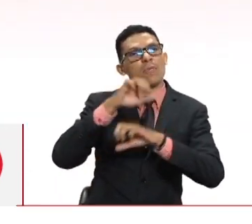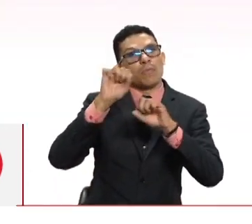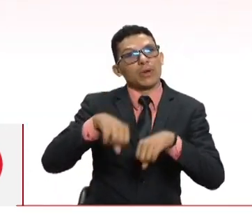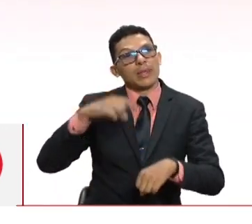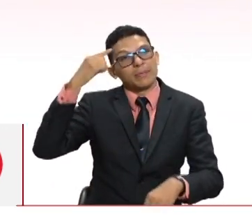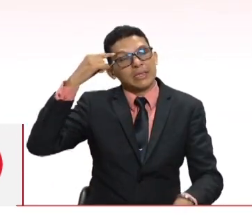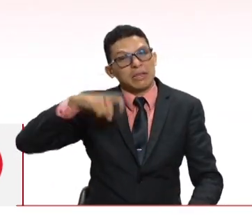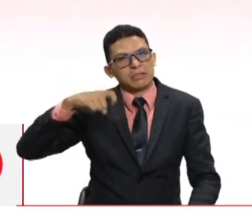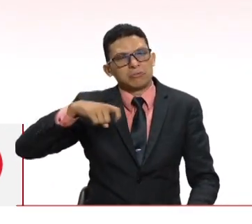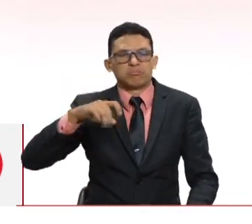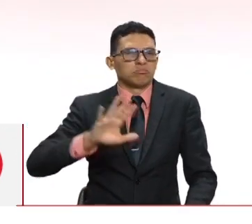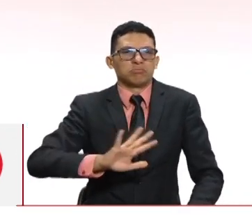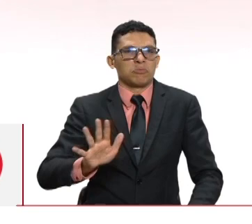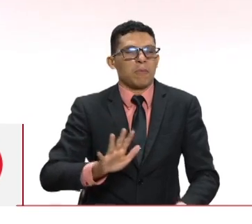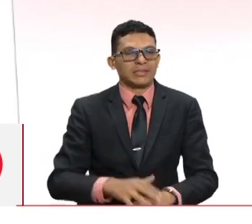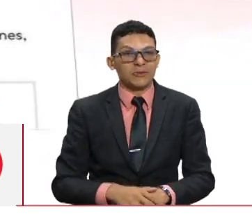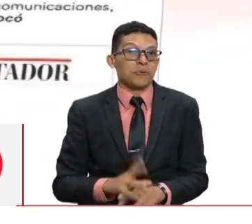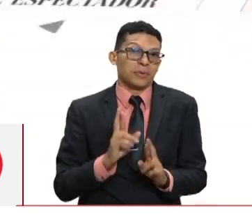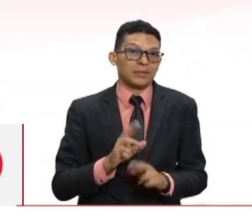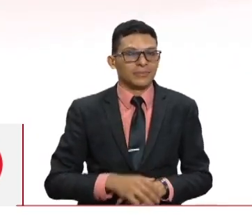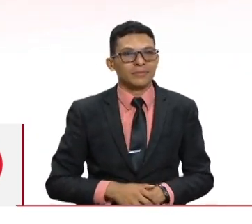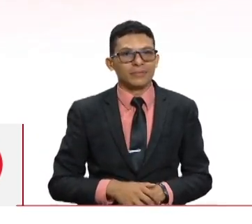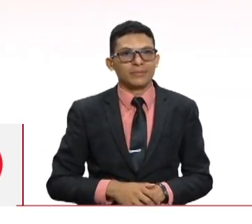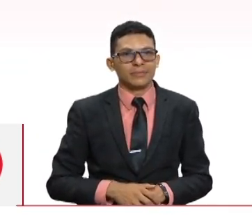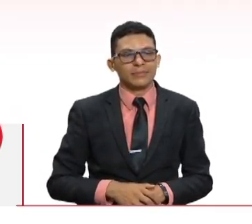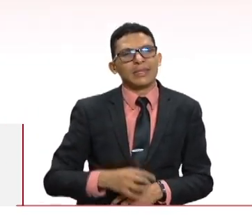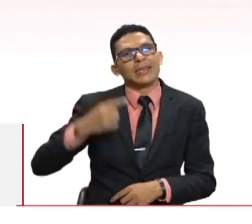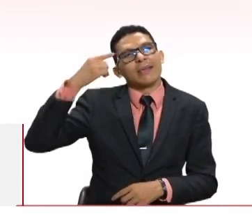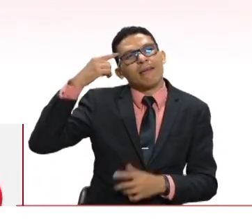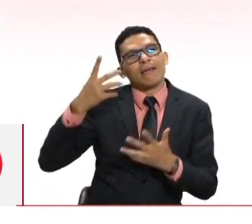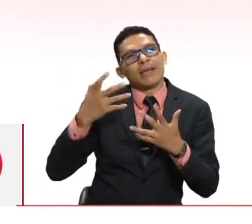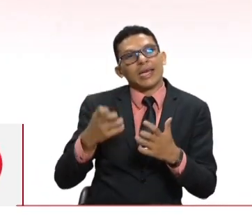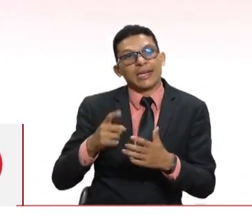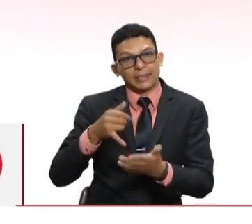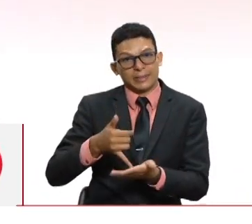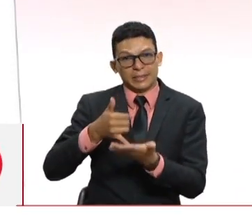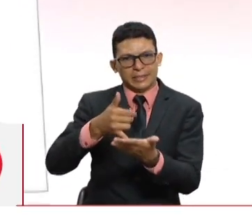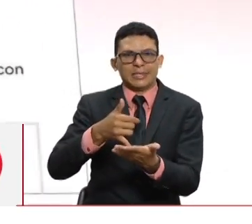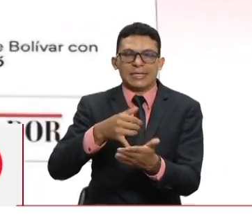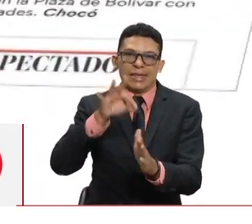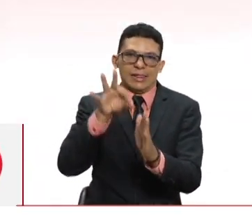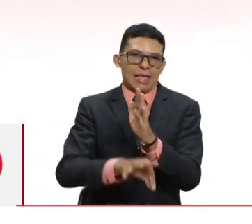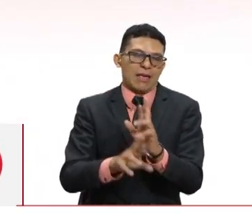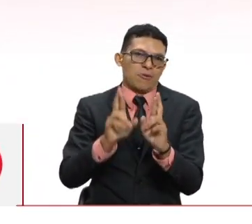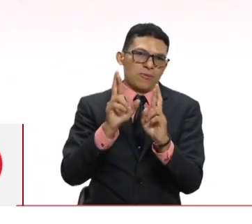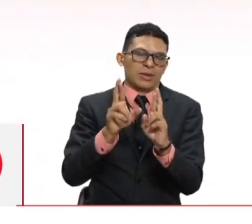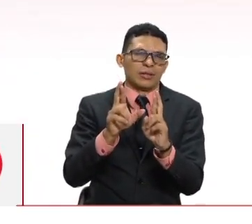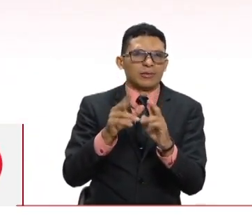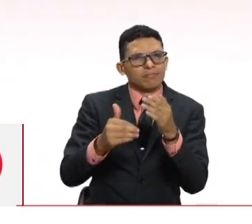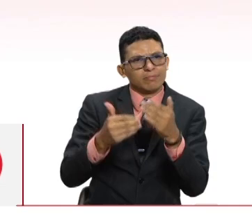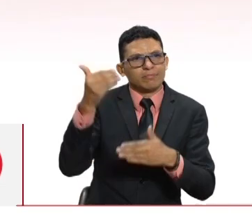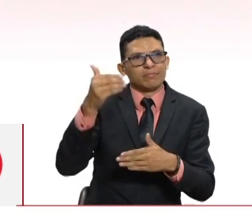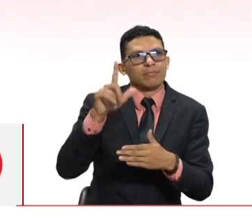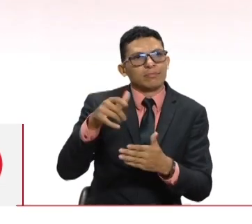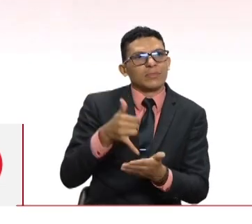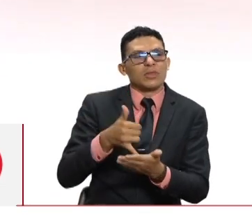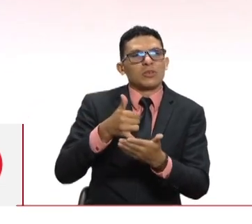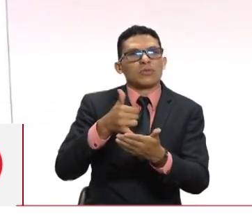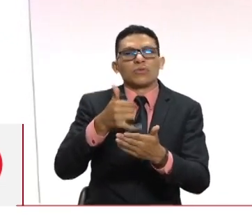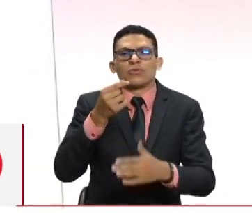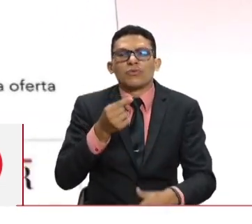ser necesario. Nosotros quisiéramos que este premio no existiera. Desde cuando arrancó, nuestro propósito es que este premio se